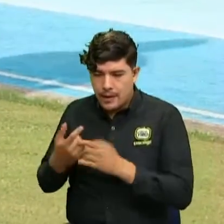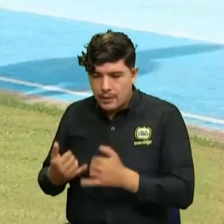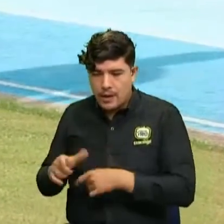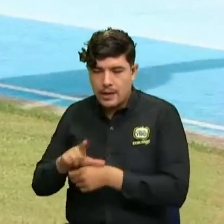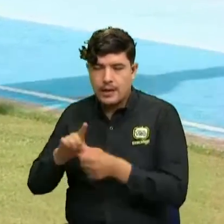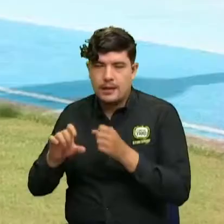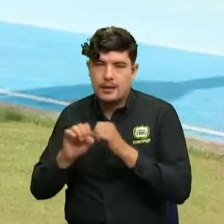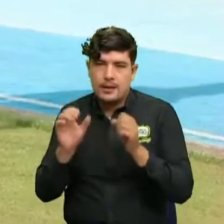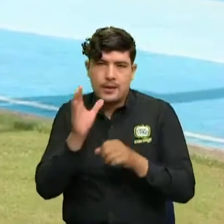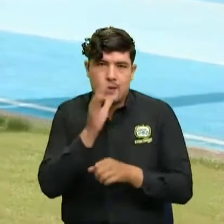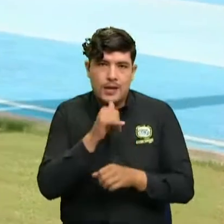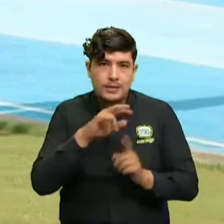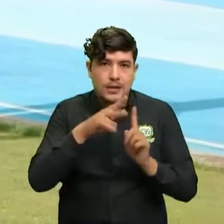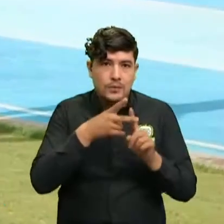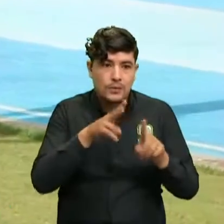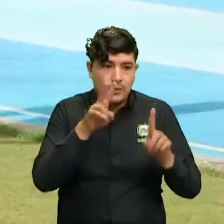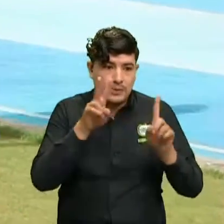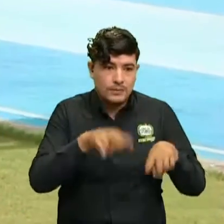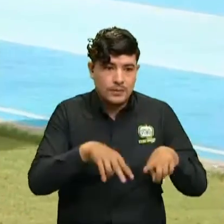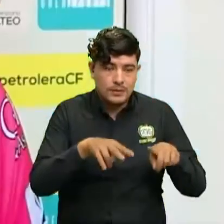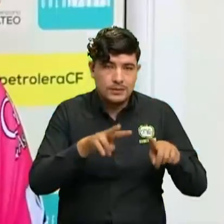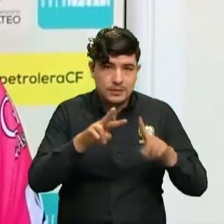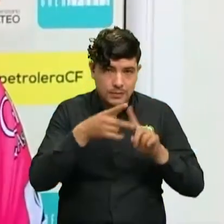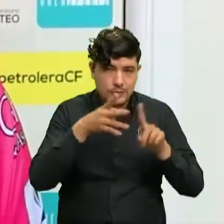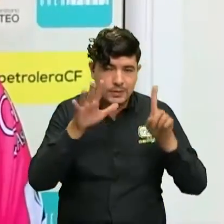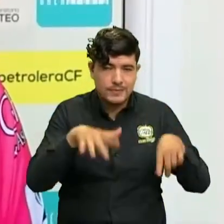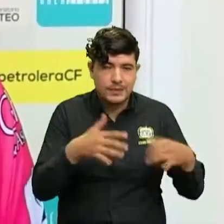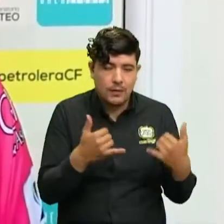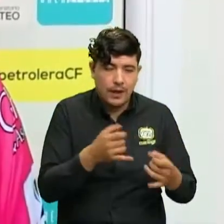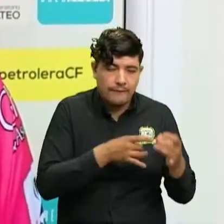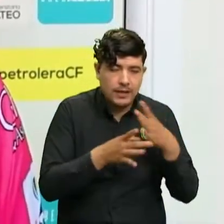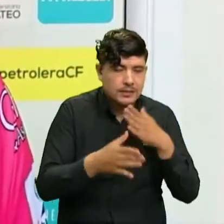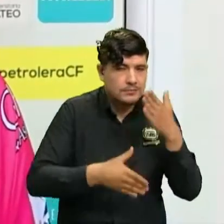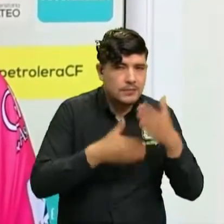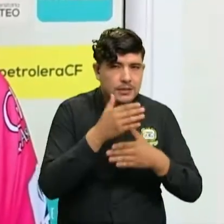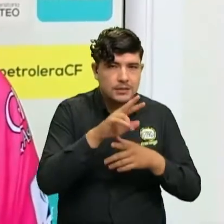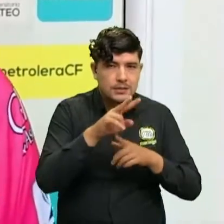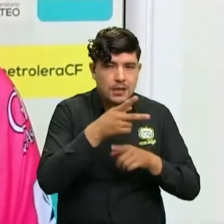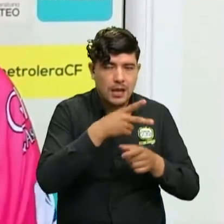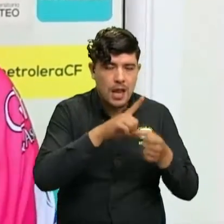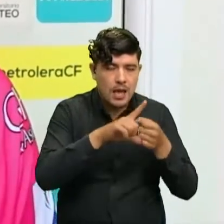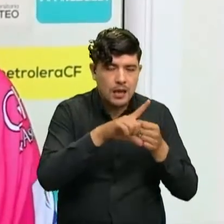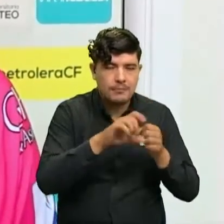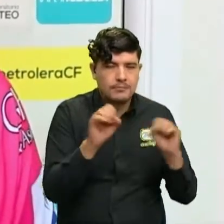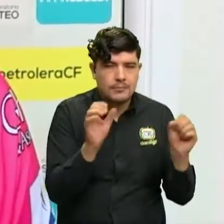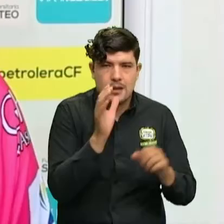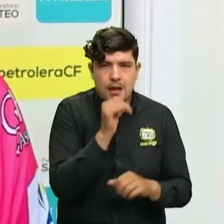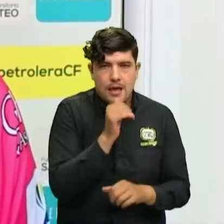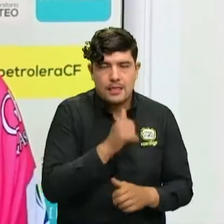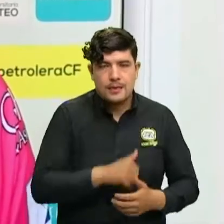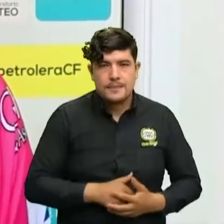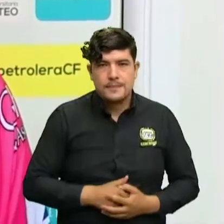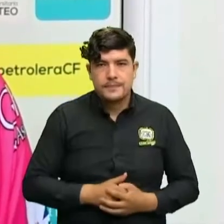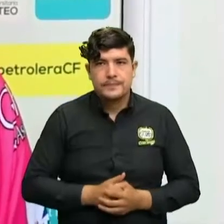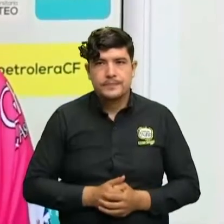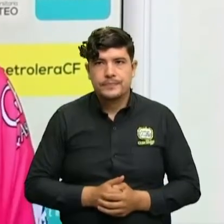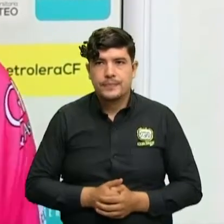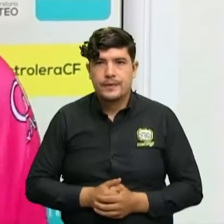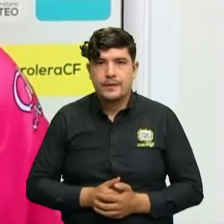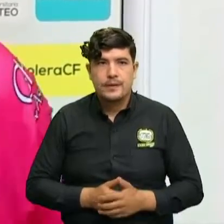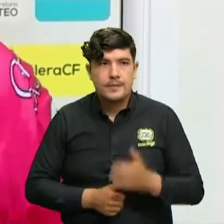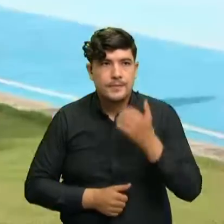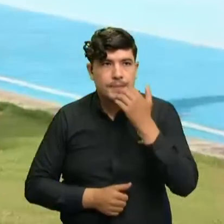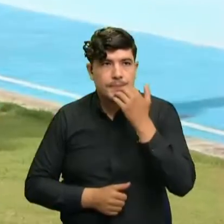y no hay fecha para la del segundo semestre le falta bastante tiempo para para que arranque la liga por el tema la copa américa 2 y